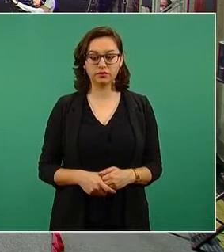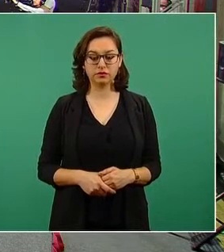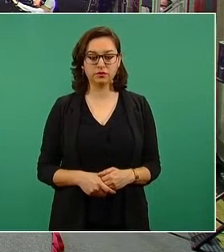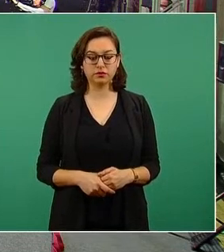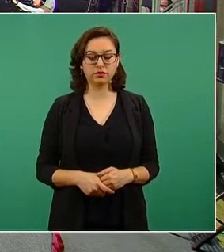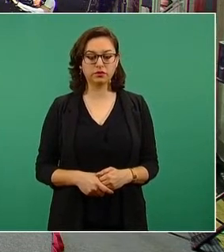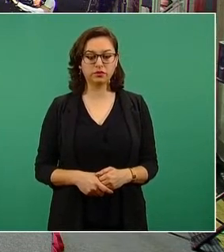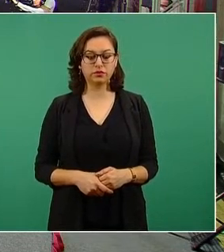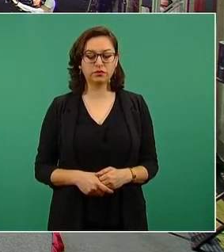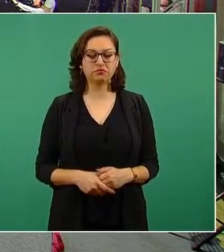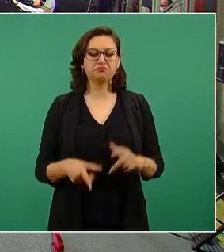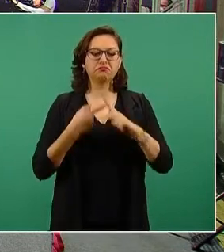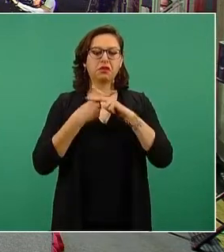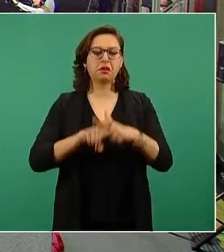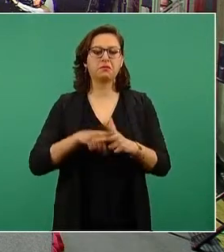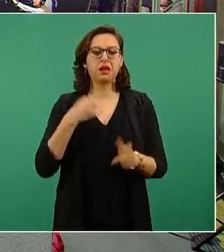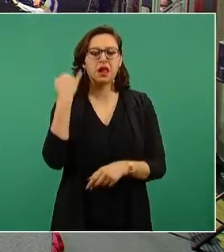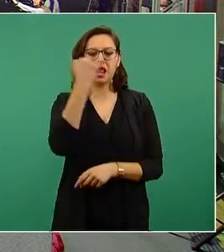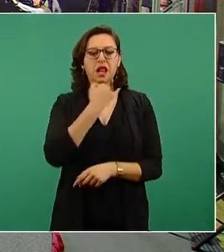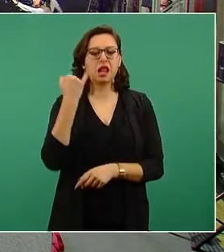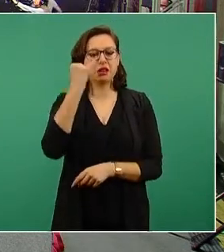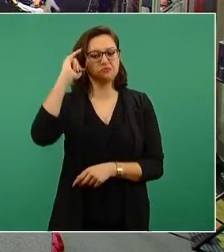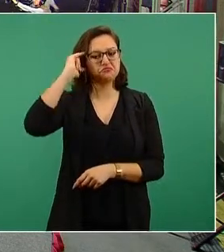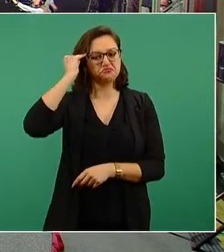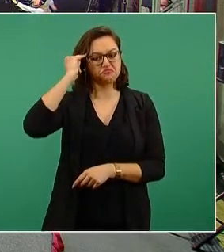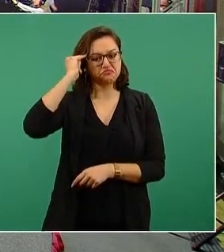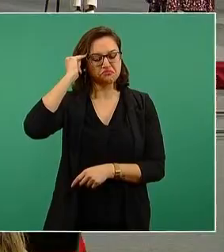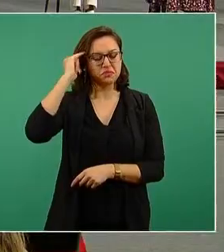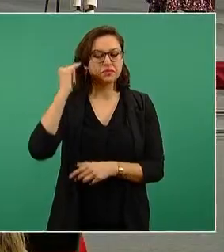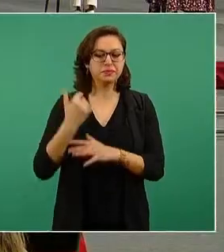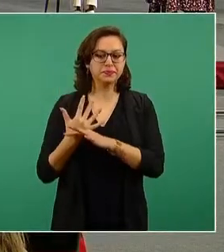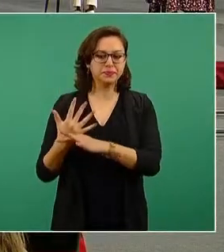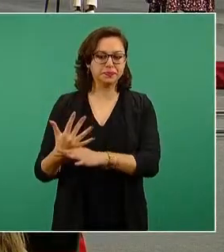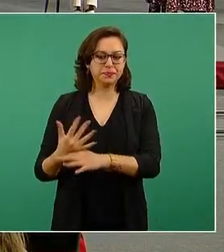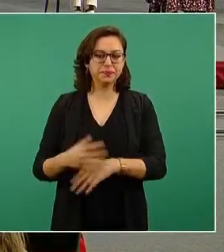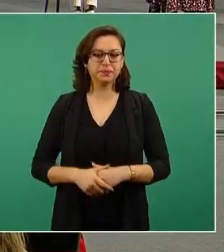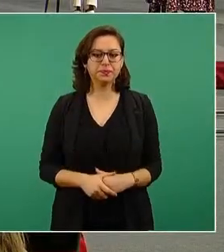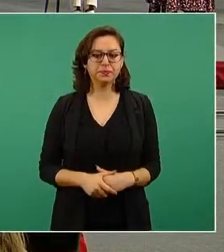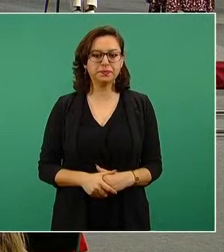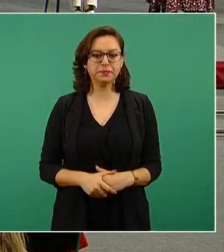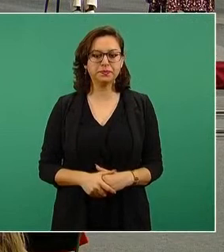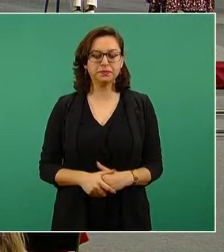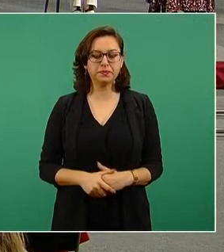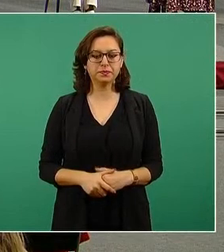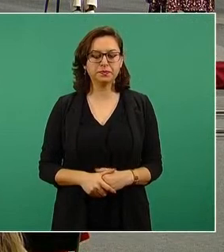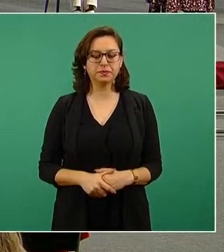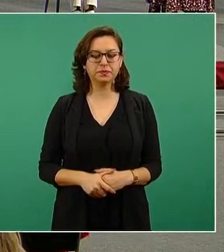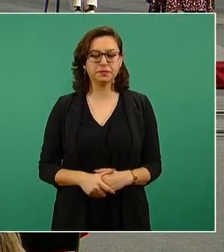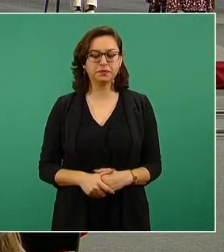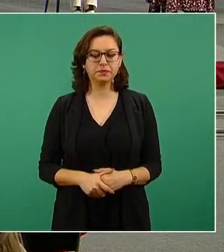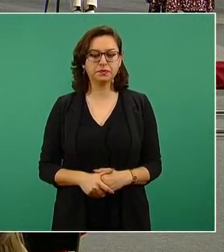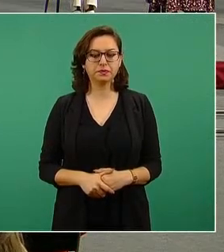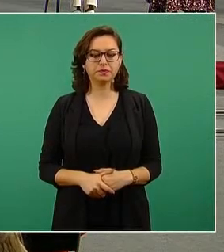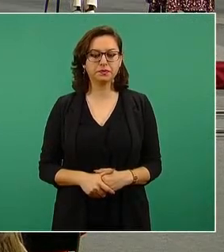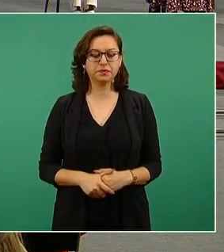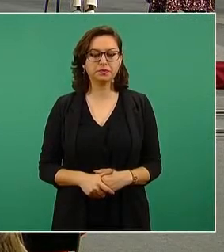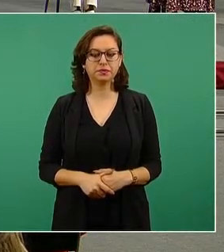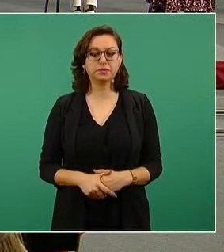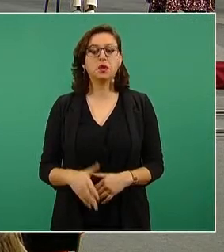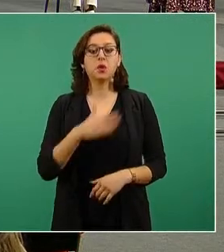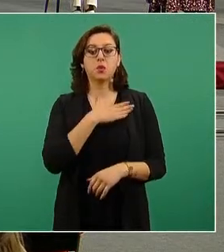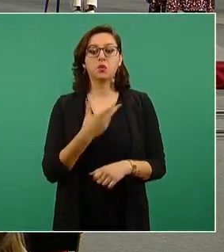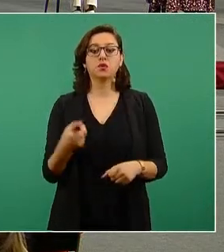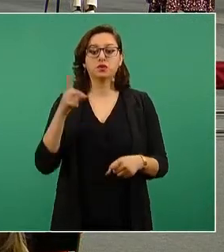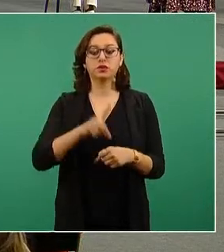Ma jääb ju kohtakeks, olko jämtina muhkuma ja ma avajuk nähtuja jaunama. Muy buenos días a todas y todos,